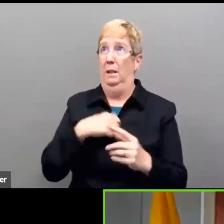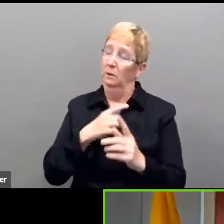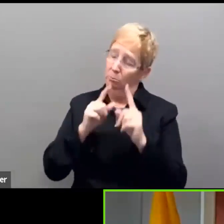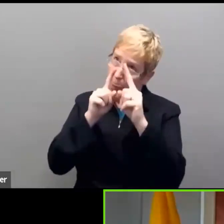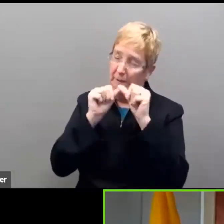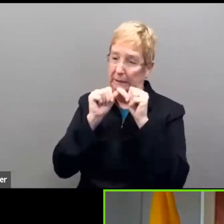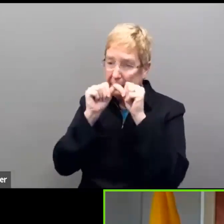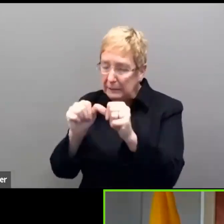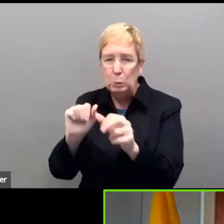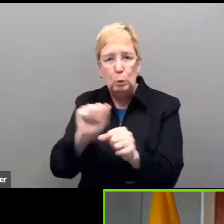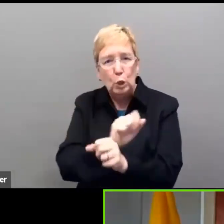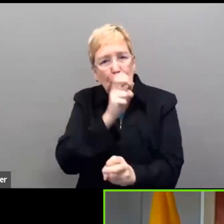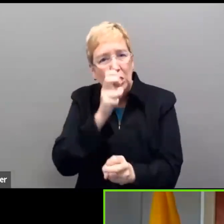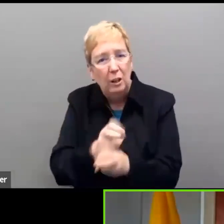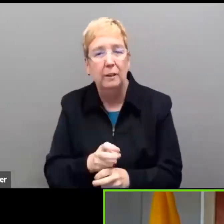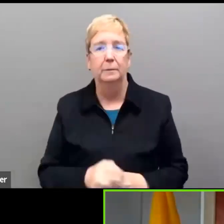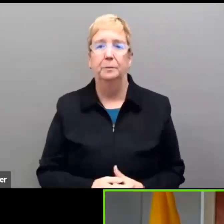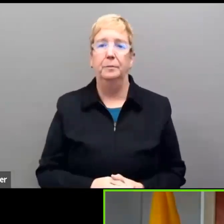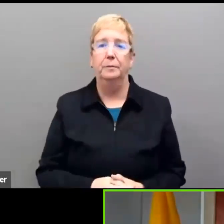pero no lo es.